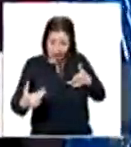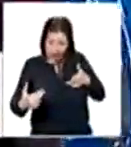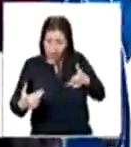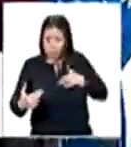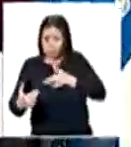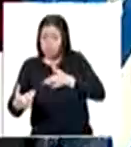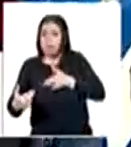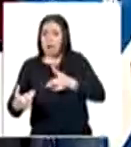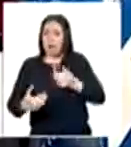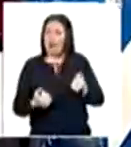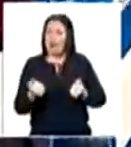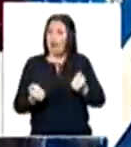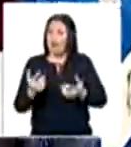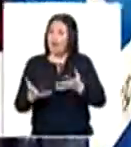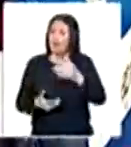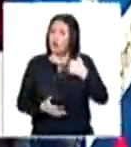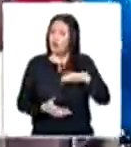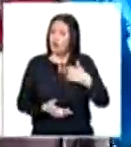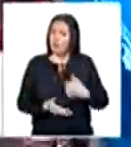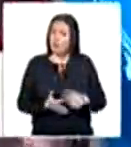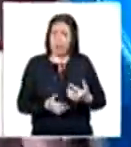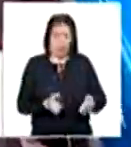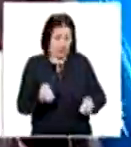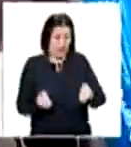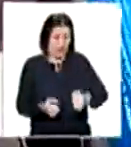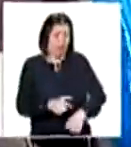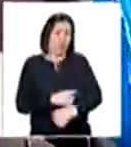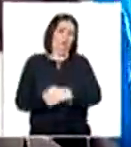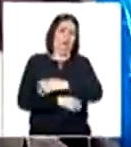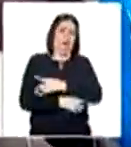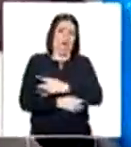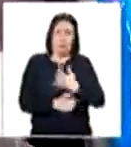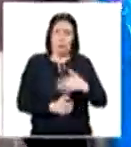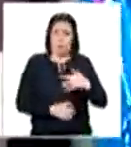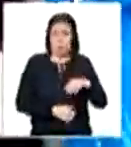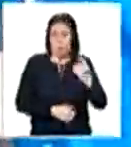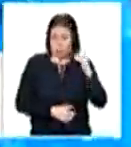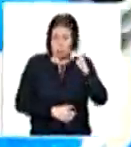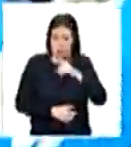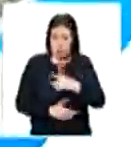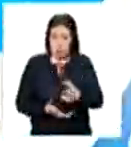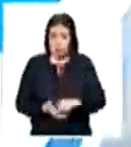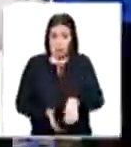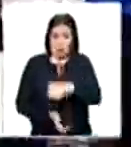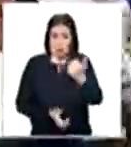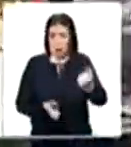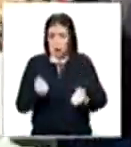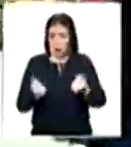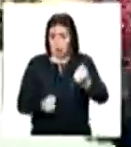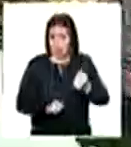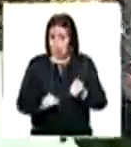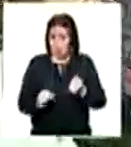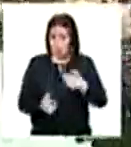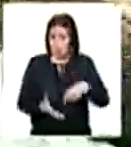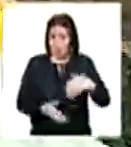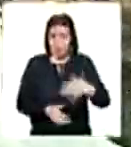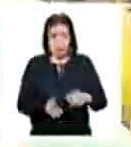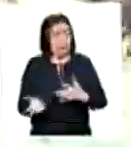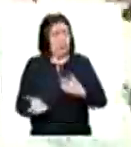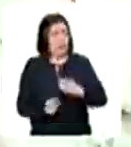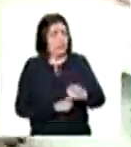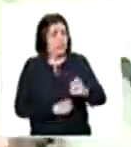indicado. El chofer del vehículo terminó con fracturas y su estado es delicado. El otro chofer también resultó herido, al igual que